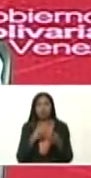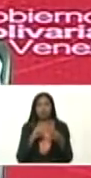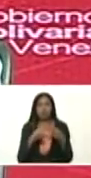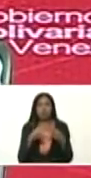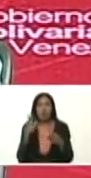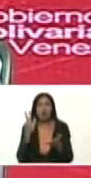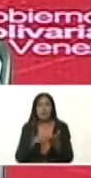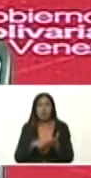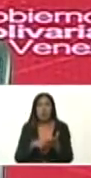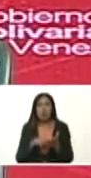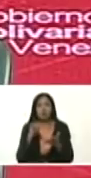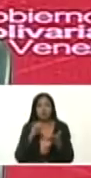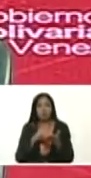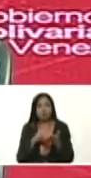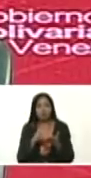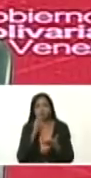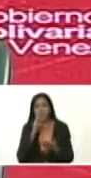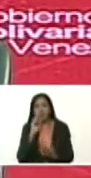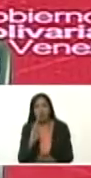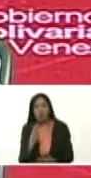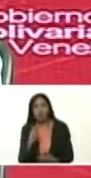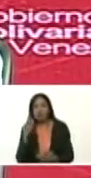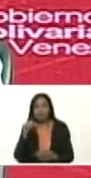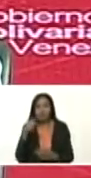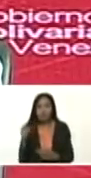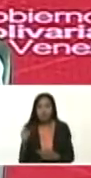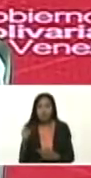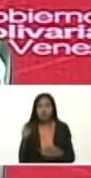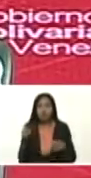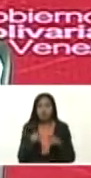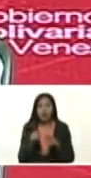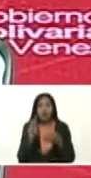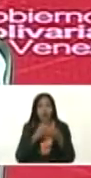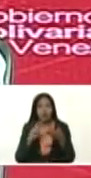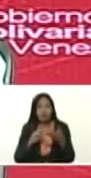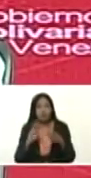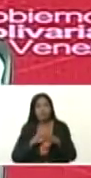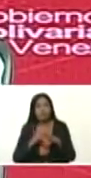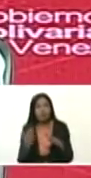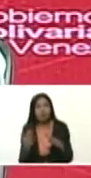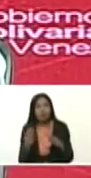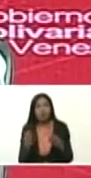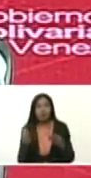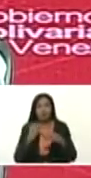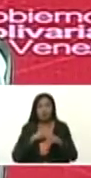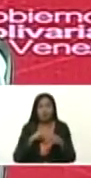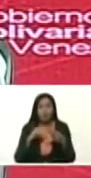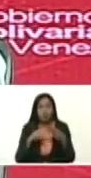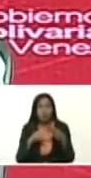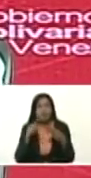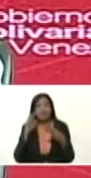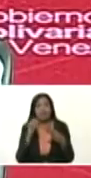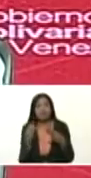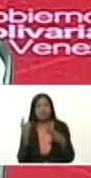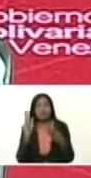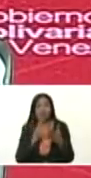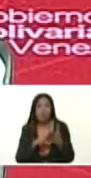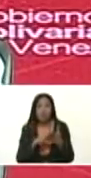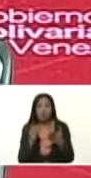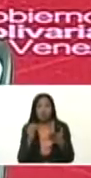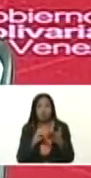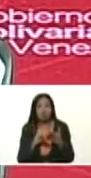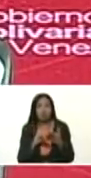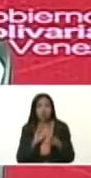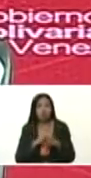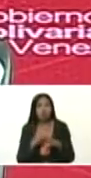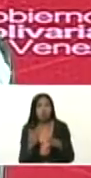se aprobó, se aplicó, no dio resultado. ¿Por qué? Revisemos. Conclusión 3, se aprobó, no se aplicó,